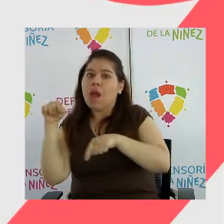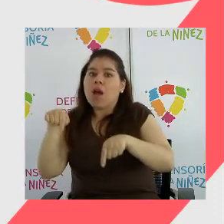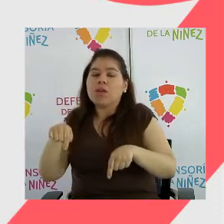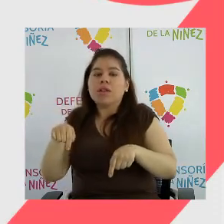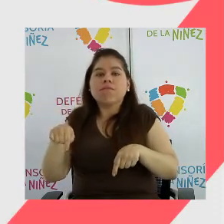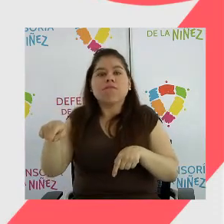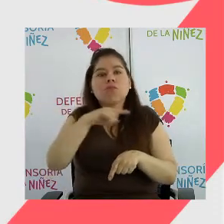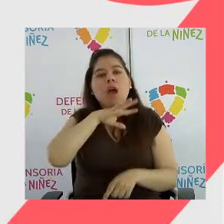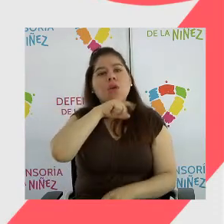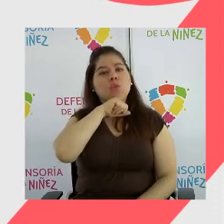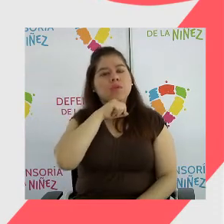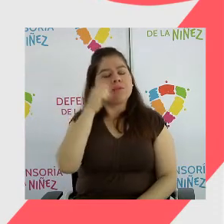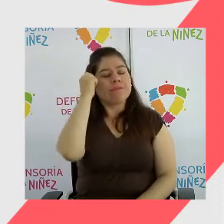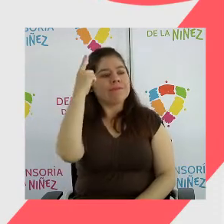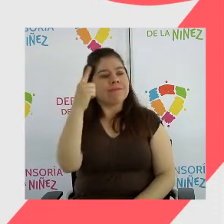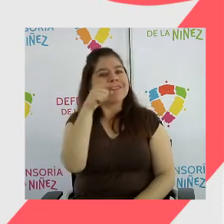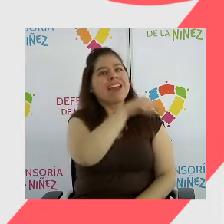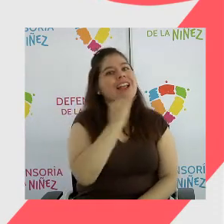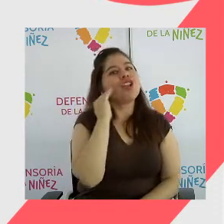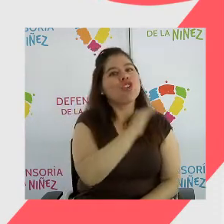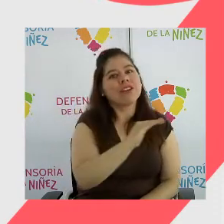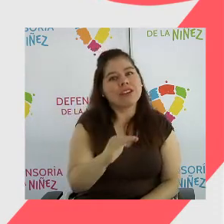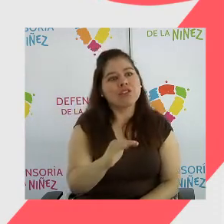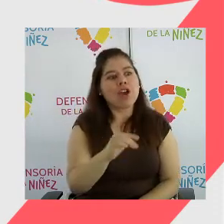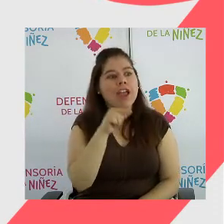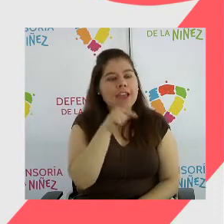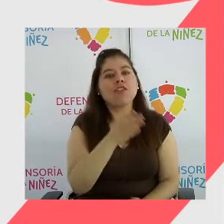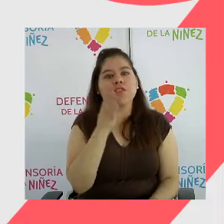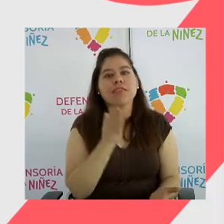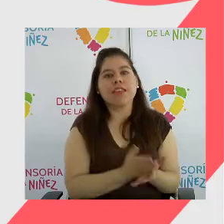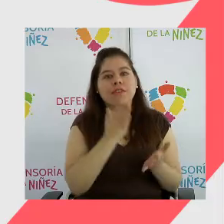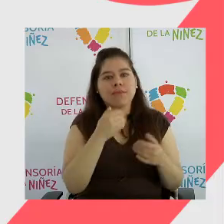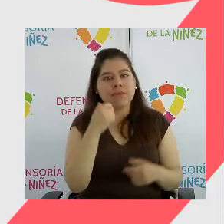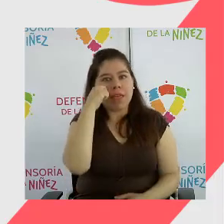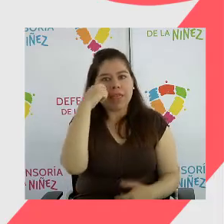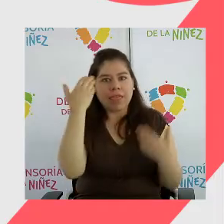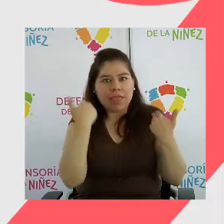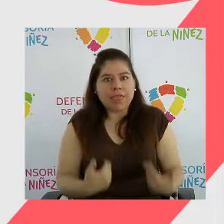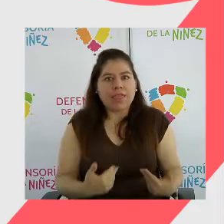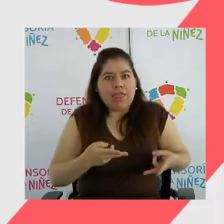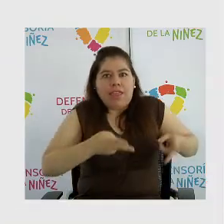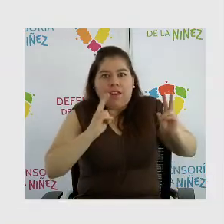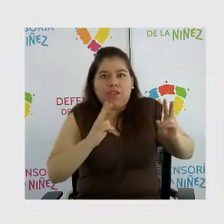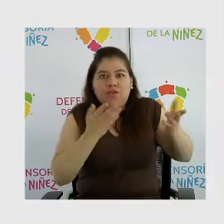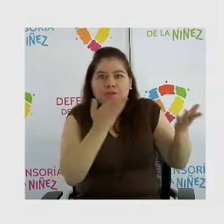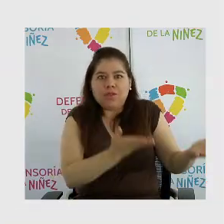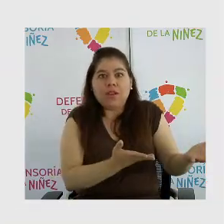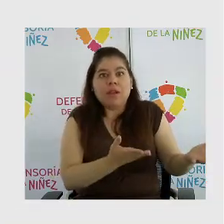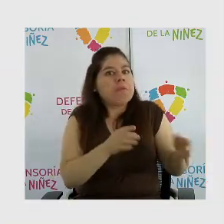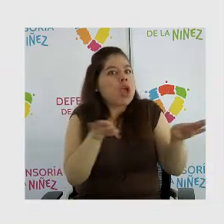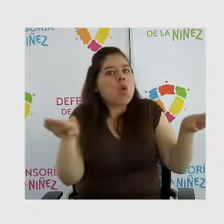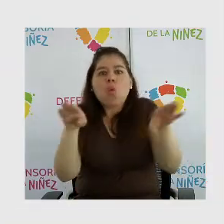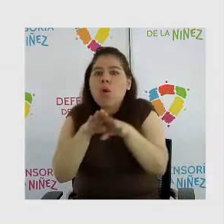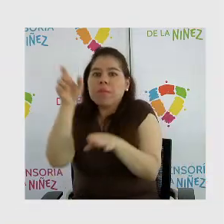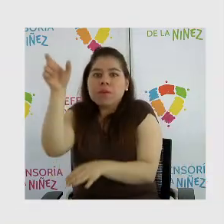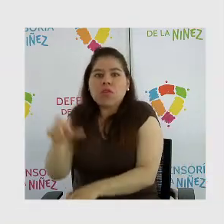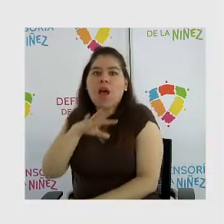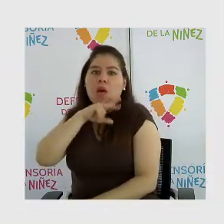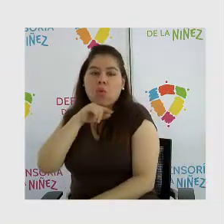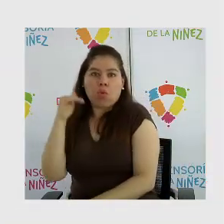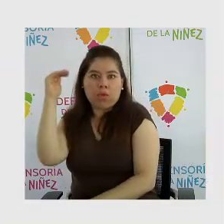es que los niños son sujetos de derecho y son tan dignos e iguales como cualquier persona y como cualquier adulto. Y por lo tanto, desde ahí